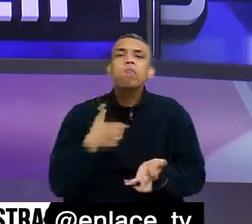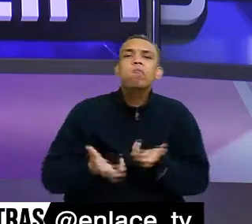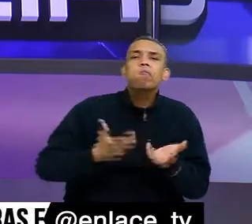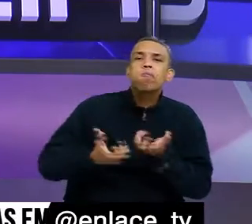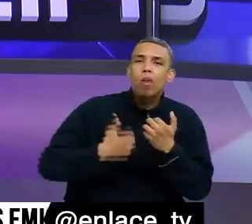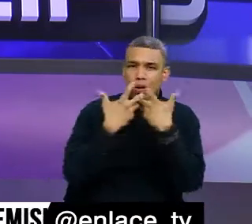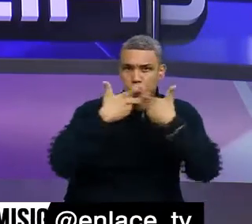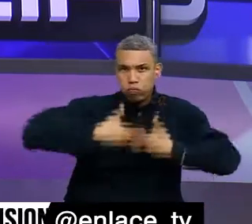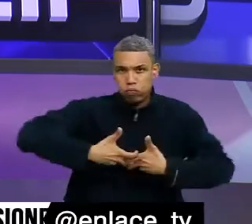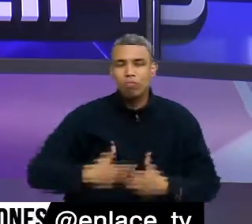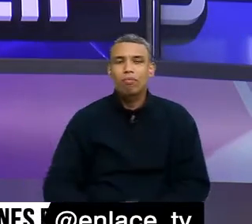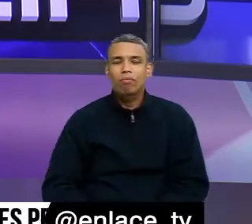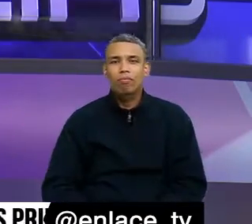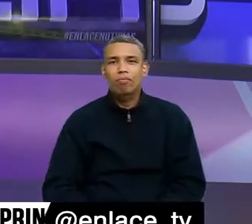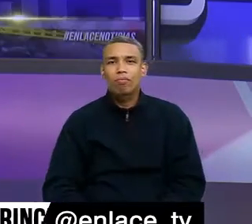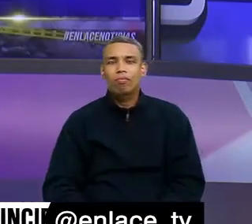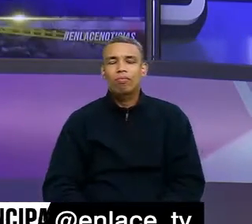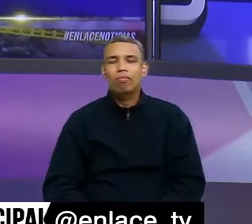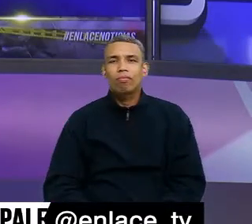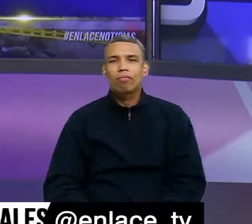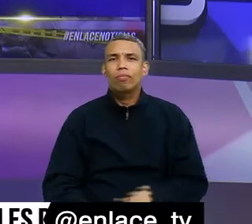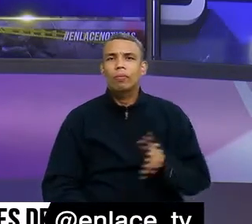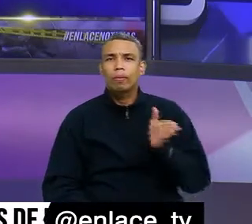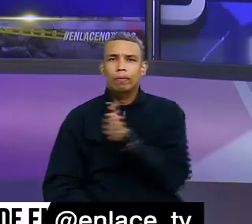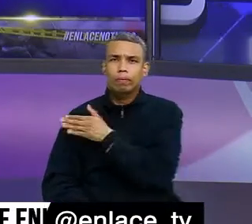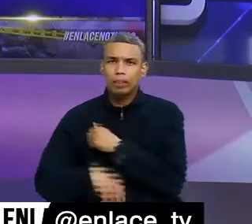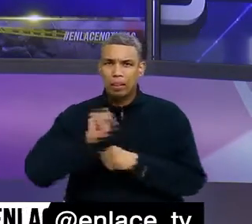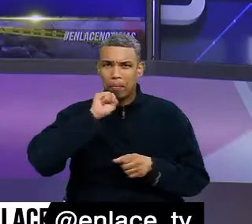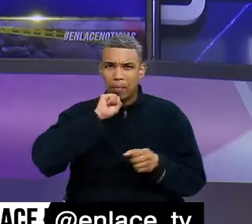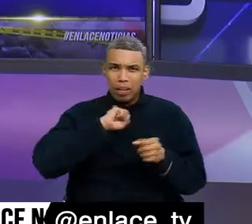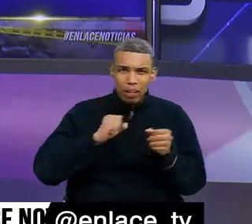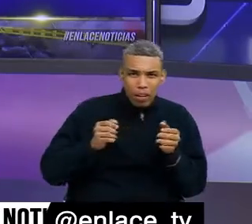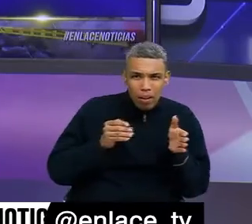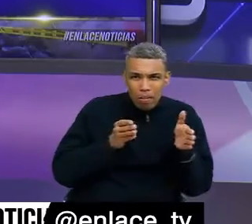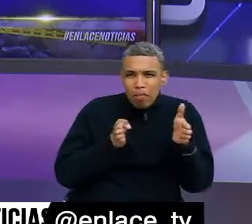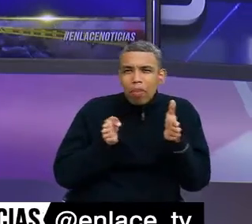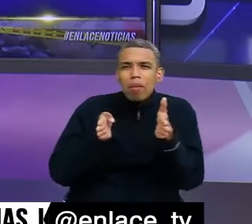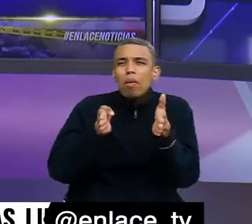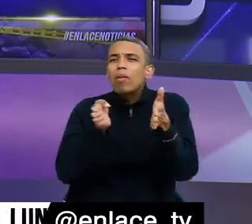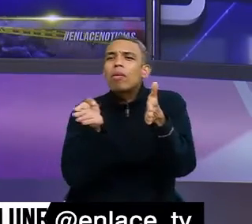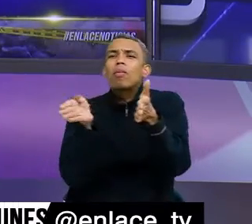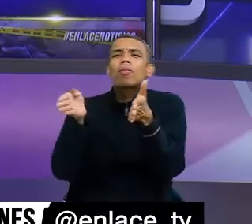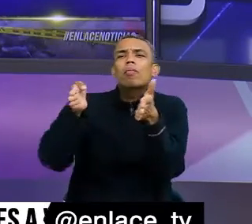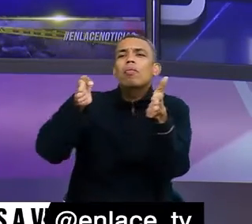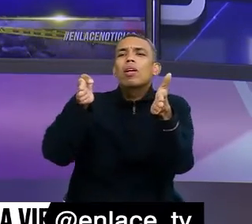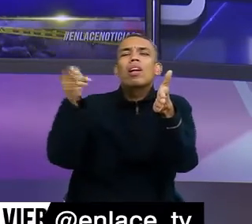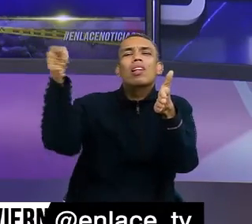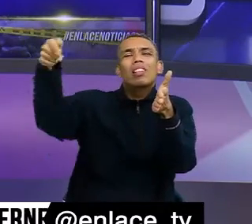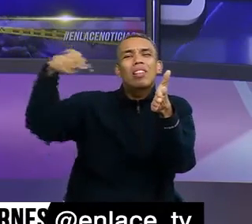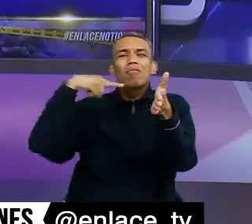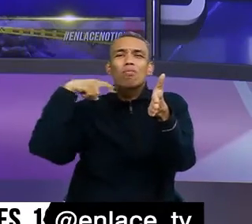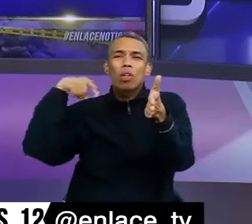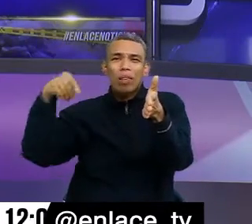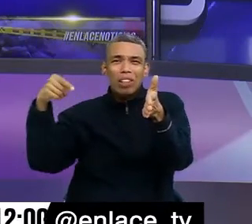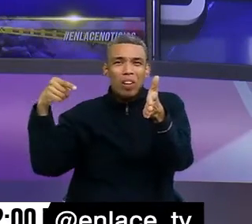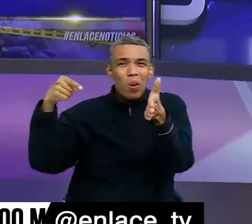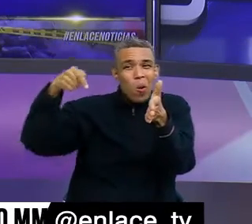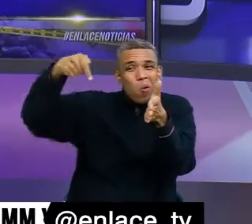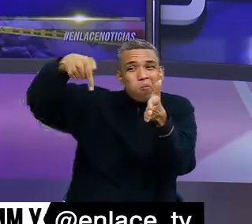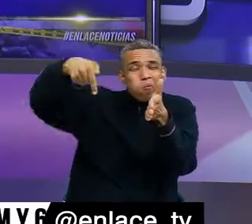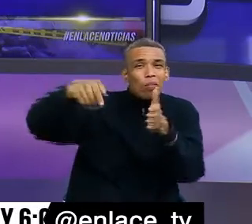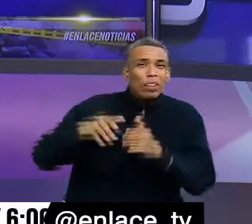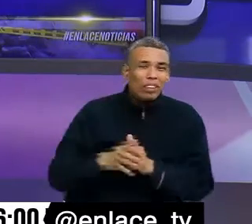Y sigue el deterioro de la vía que de Barranca Bermeja conduce a Bucaramanga en el sitio conocido como Mate Cacao. La falla obliga a transitar a un